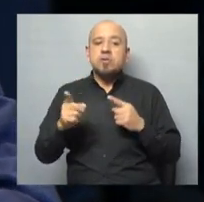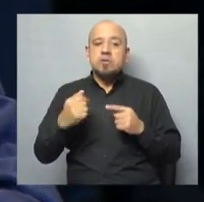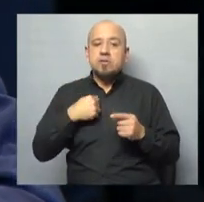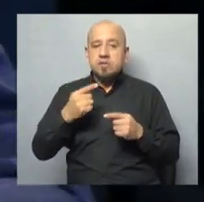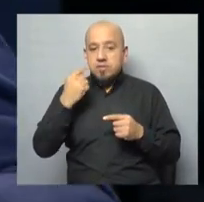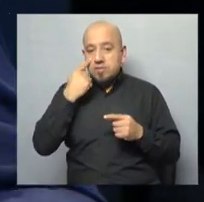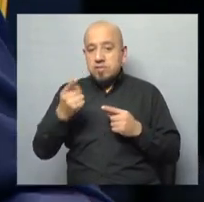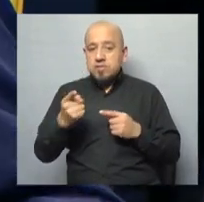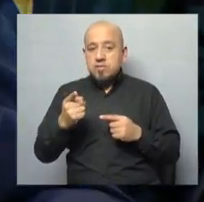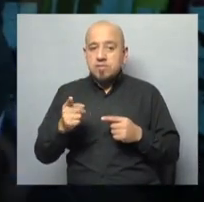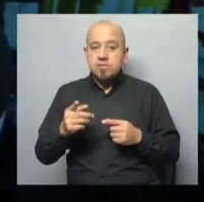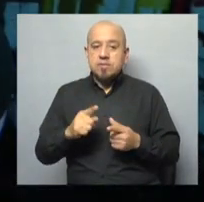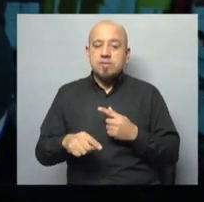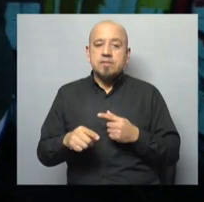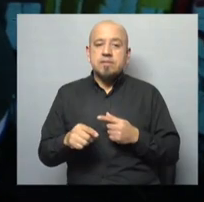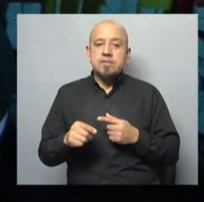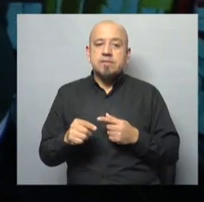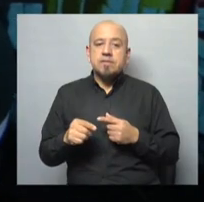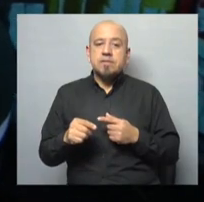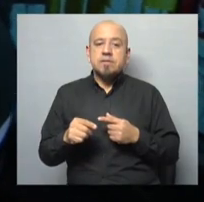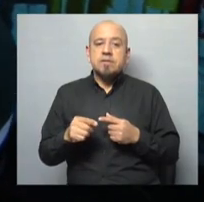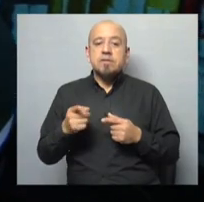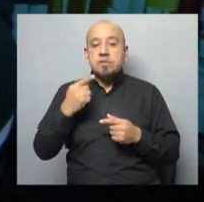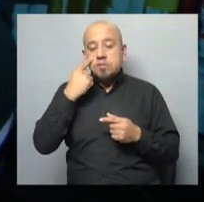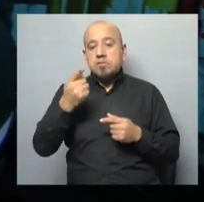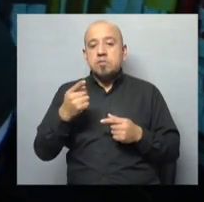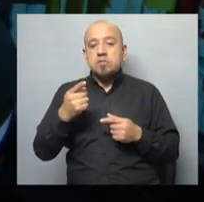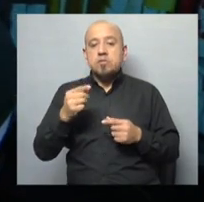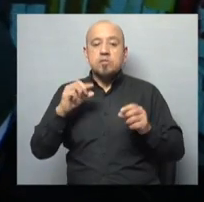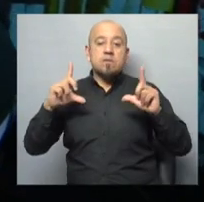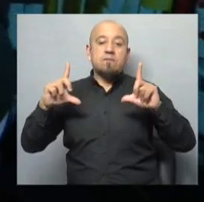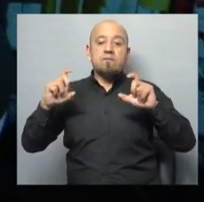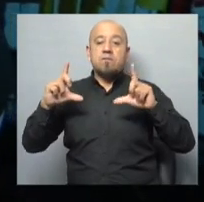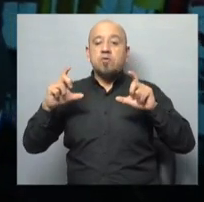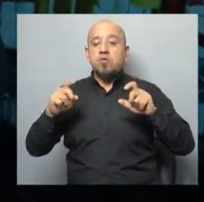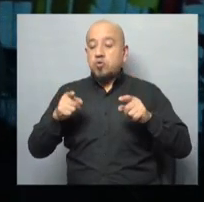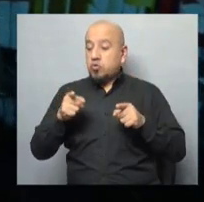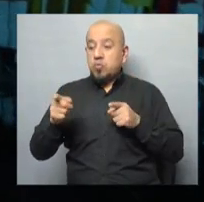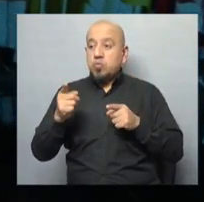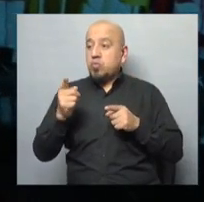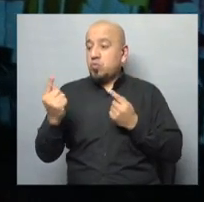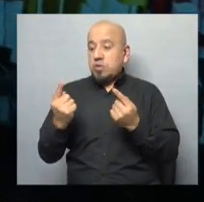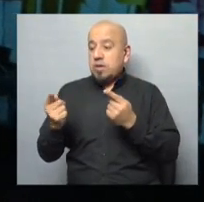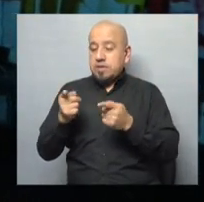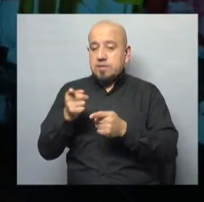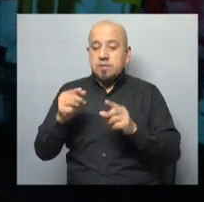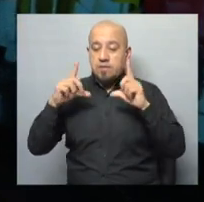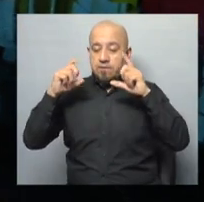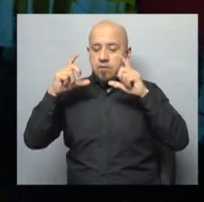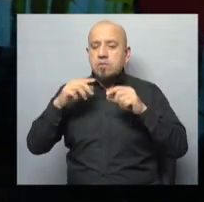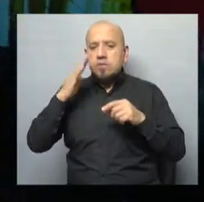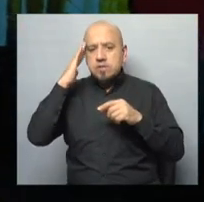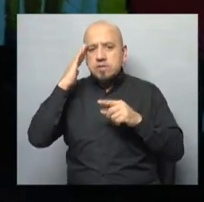me siento más seguro vamos a ir a ver fotos de ustedes que nos puedan introducir un poco en